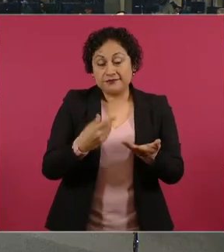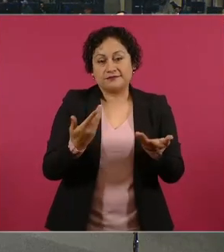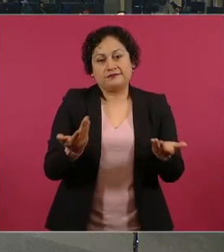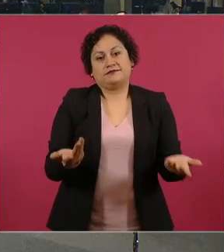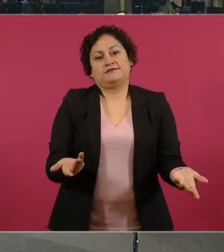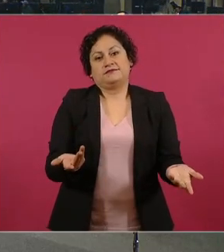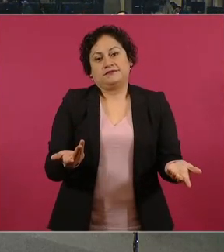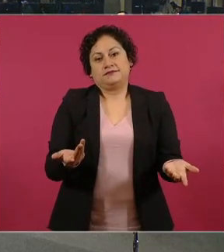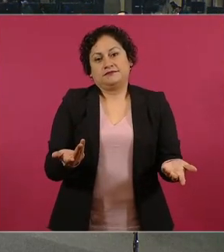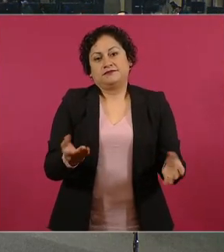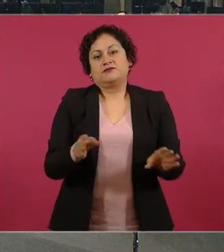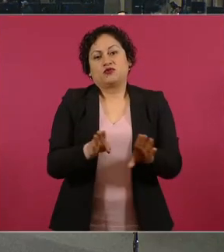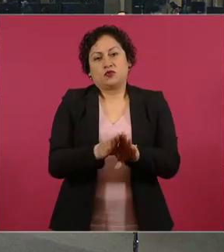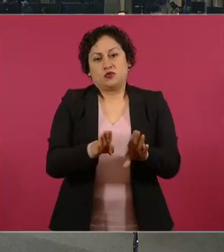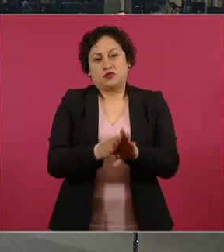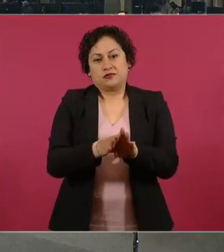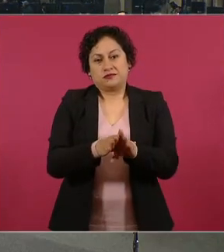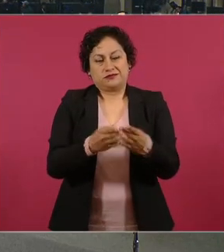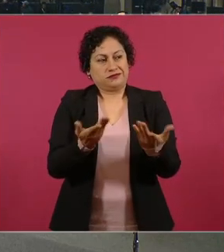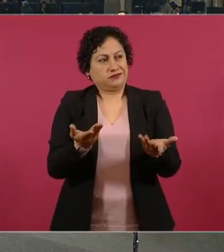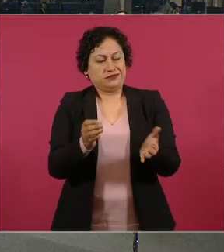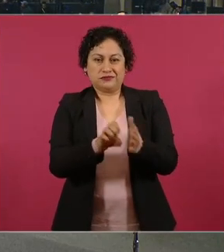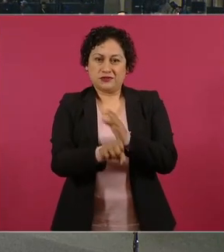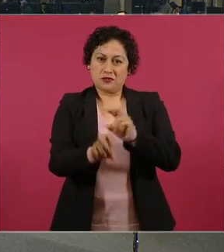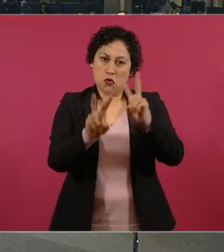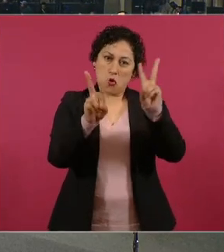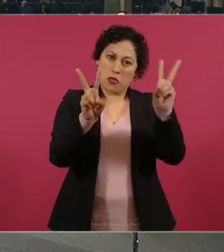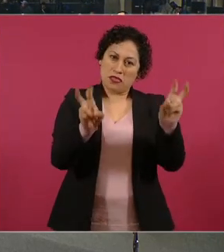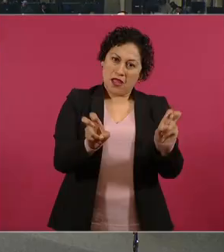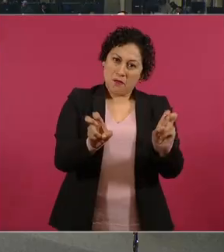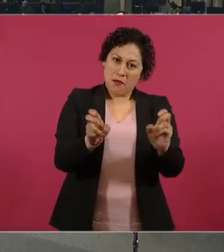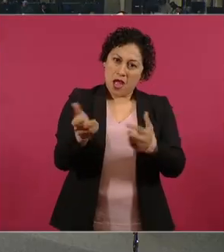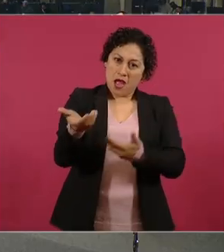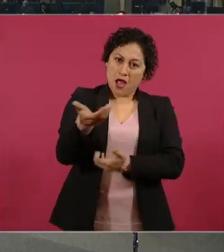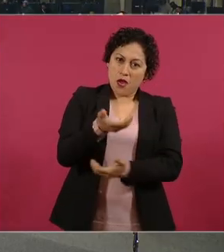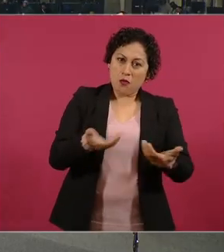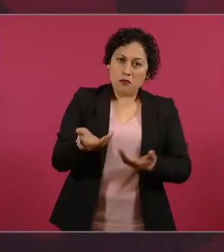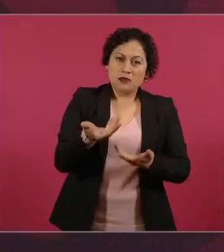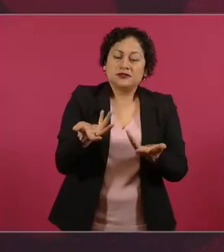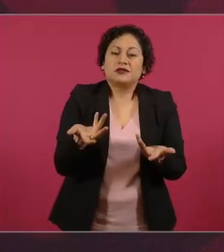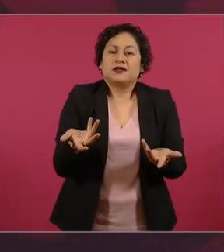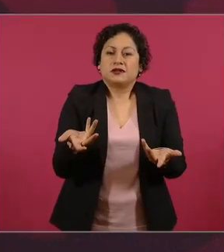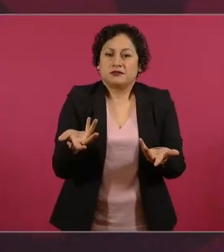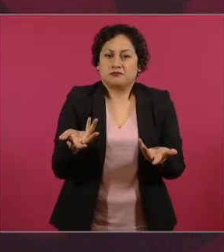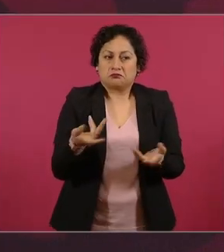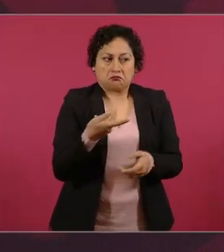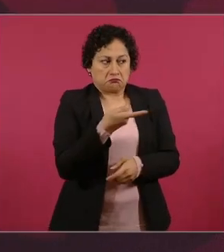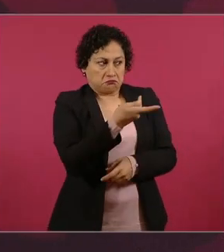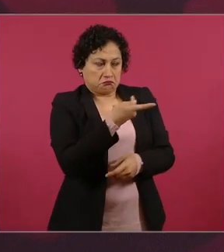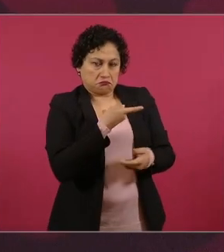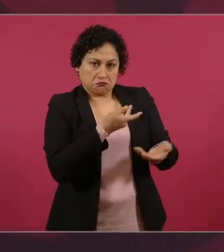el nivel de integración económica, comercial. Somos los principales socios comerciales de Estados Unidos